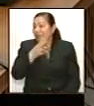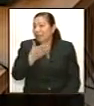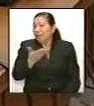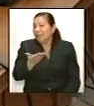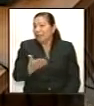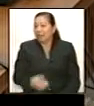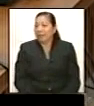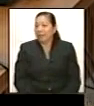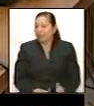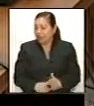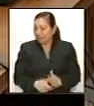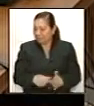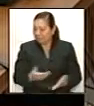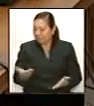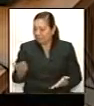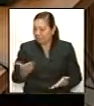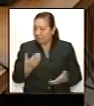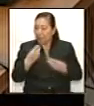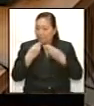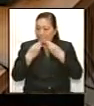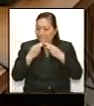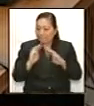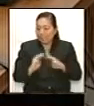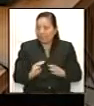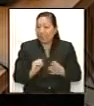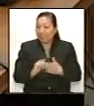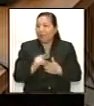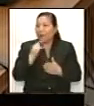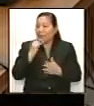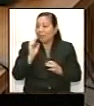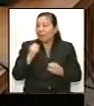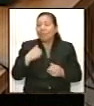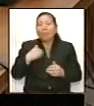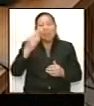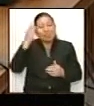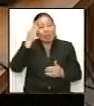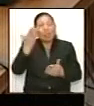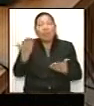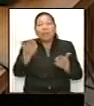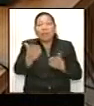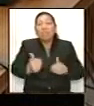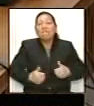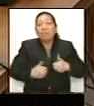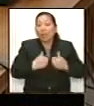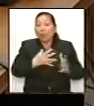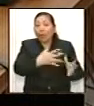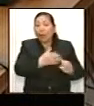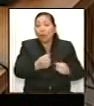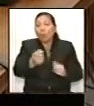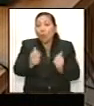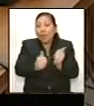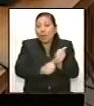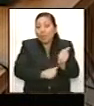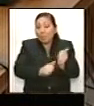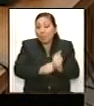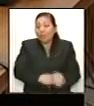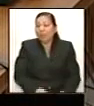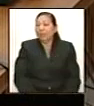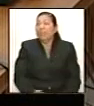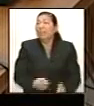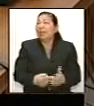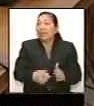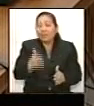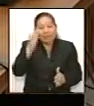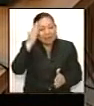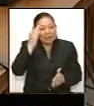o si después va a recibir un mensaje de alguien que le diga, yo sé dónde vives, voy a secuestrar a tu hermano, o sé qué estás